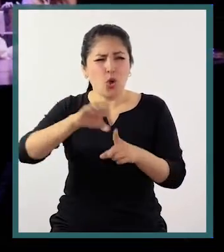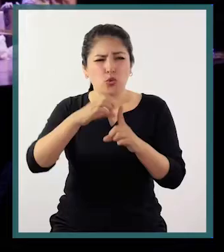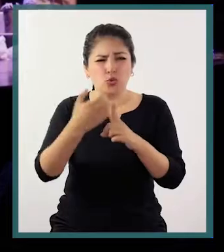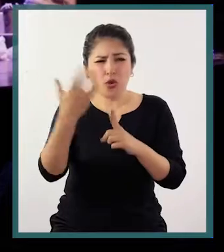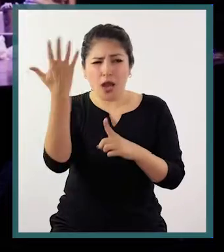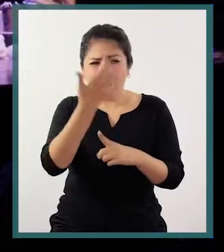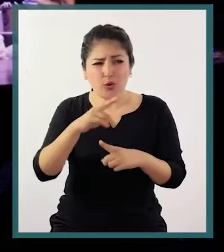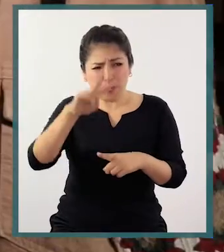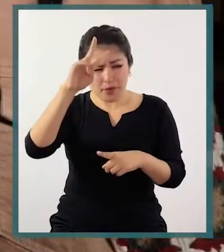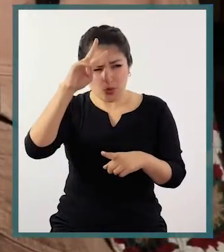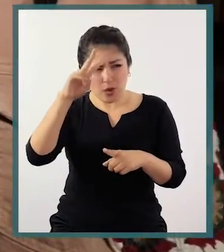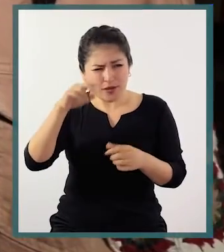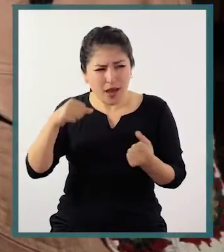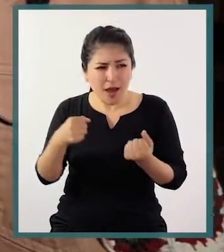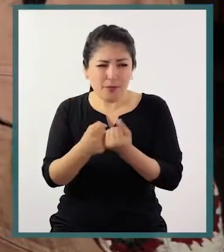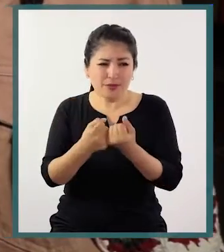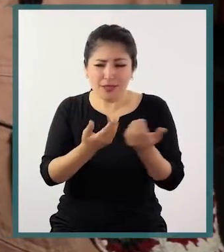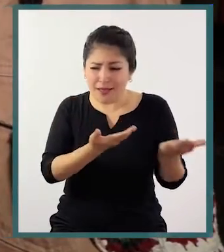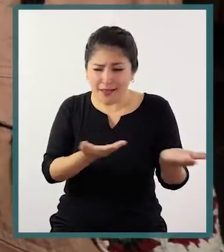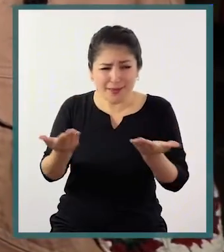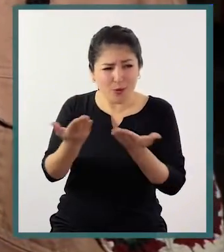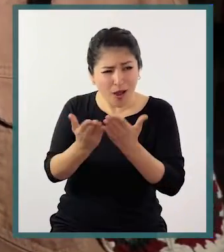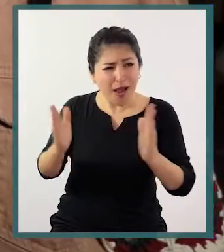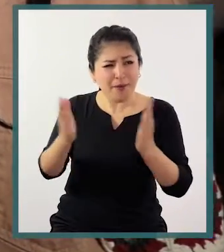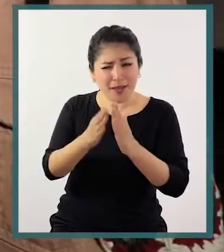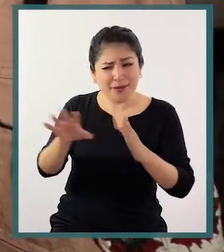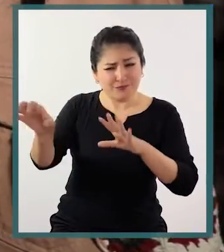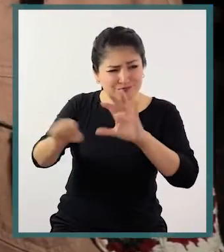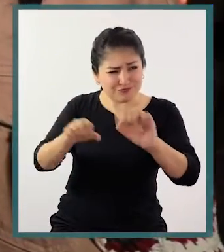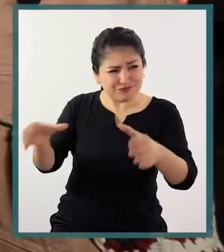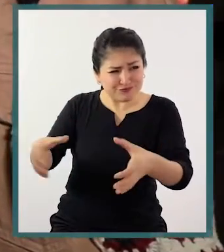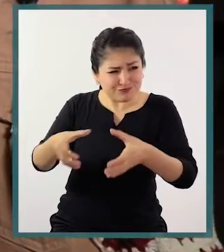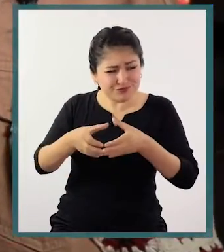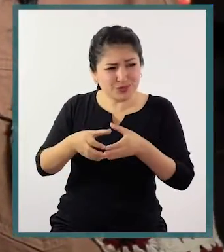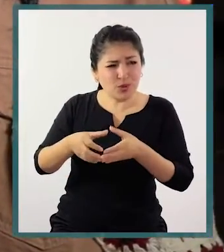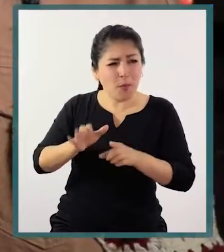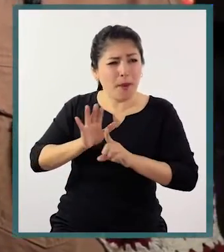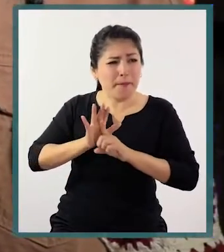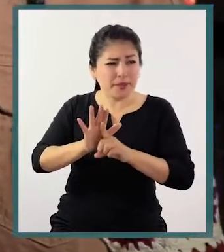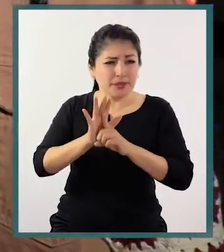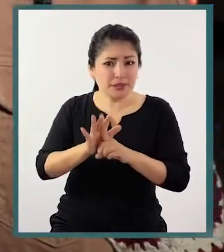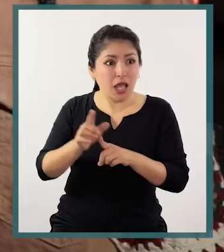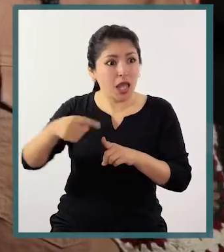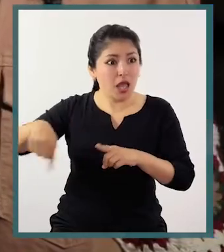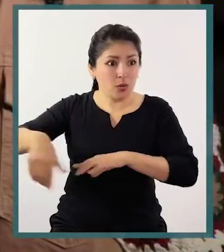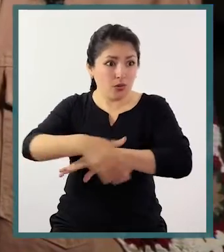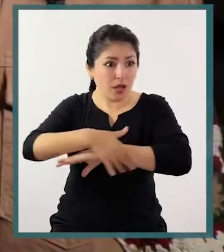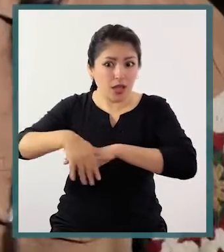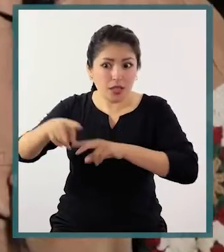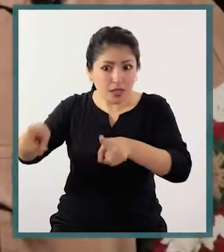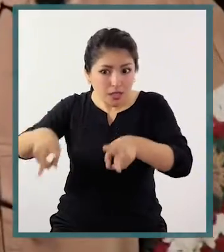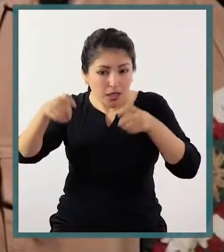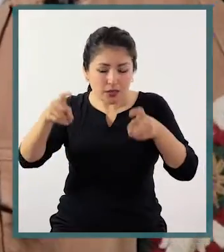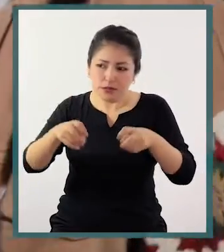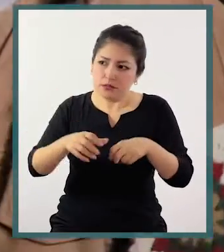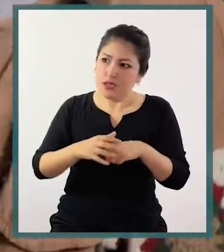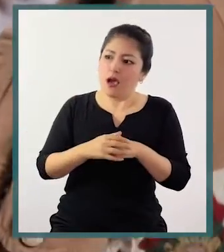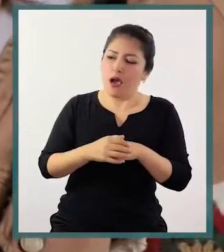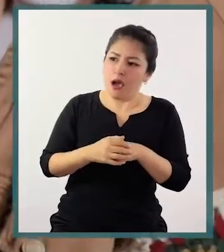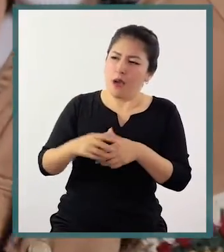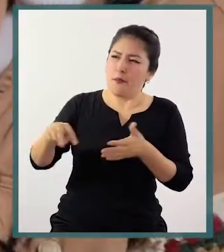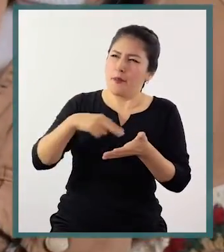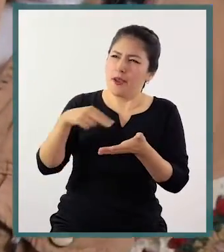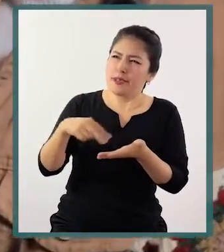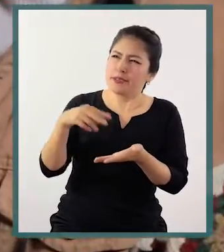cultura afroperuana. Y que le sigan dando más oportunidades a tantos chicos que él ha podido rescatar de las calles también. Qué bonito esa esencia